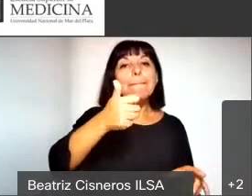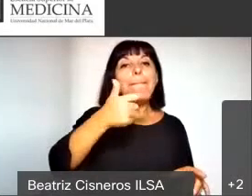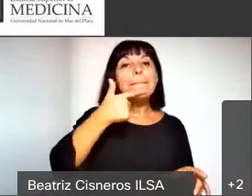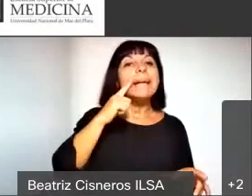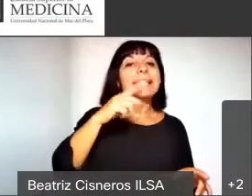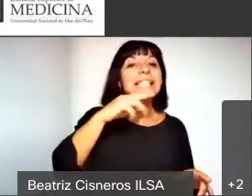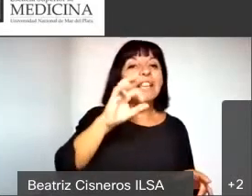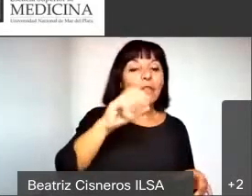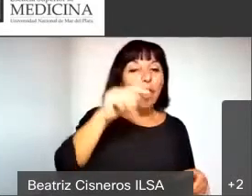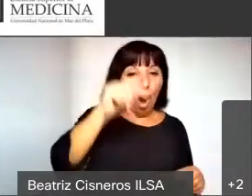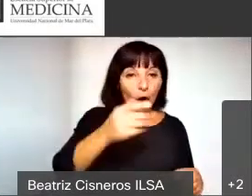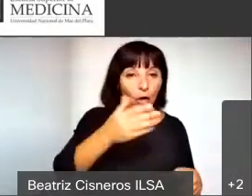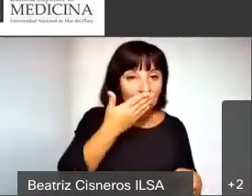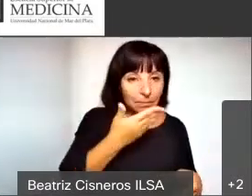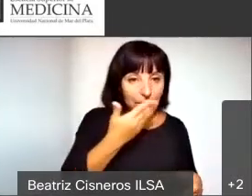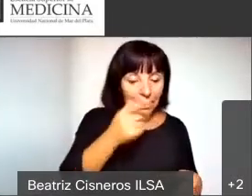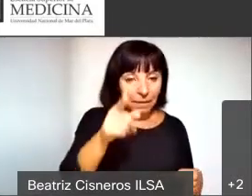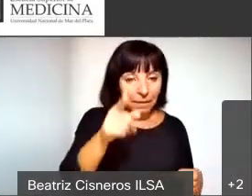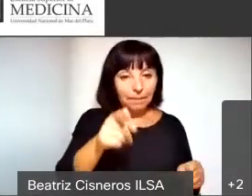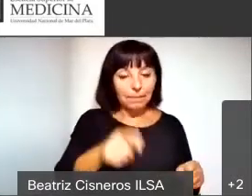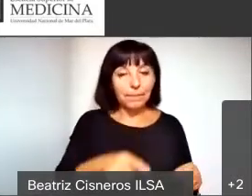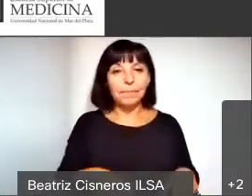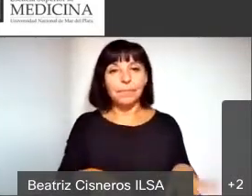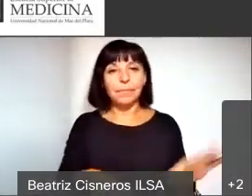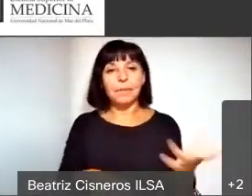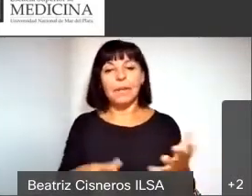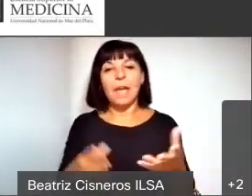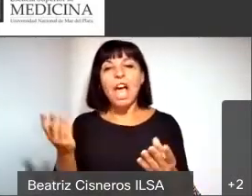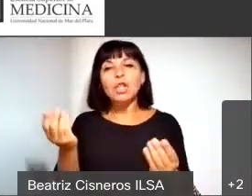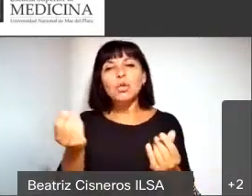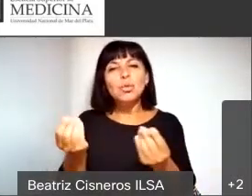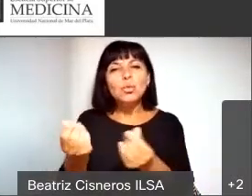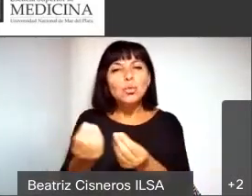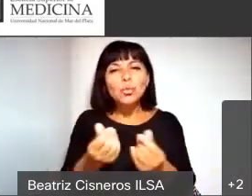comentar ahora en principio, las sustancias